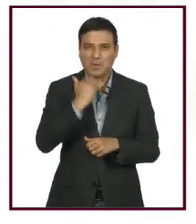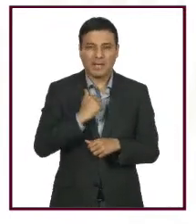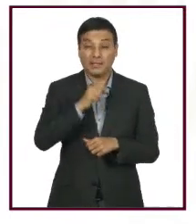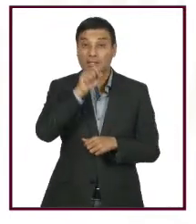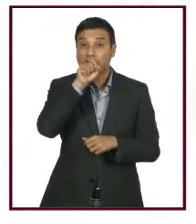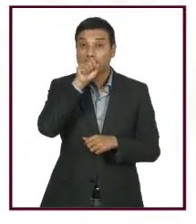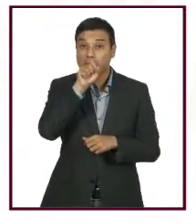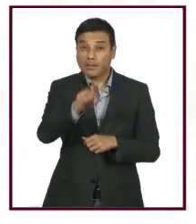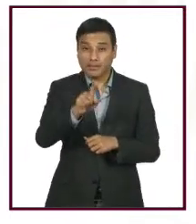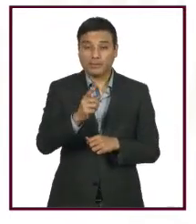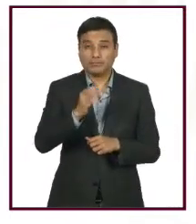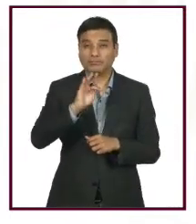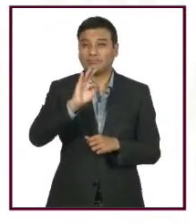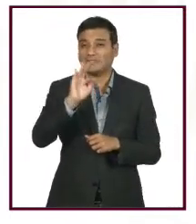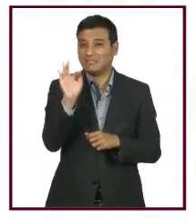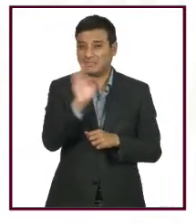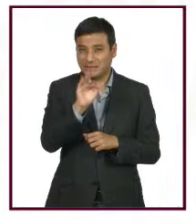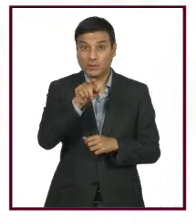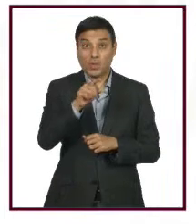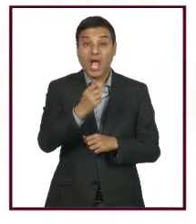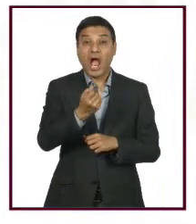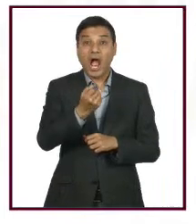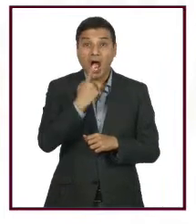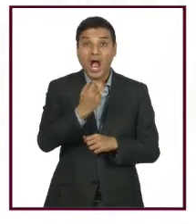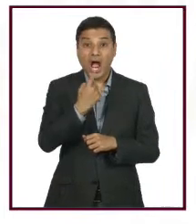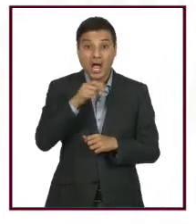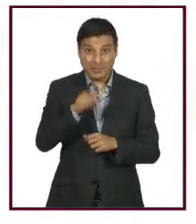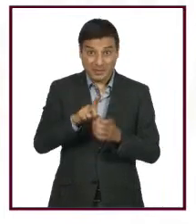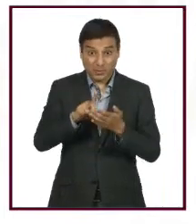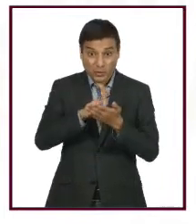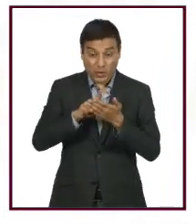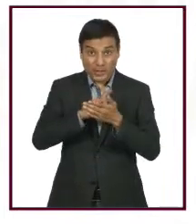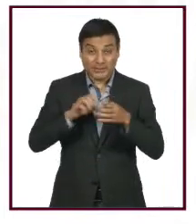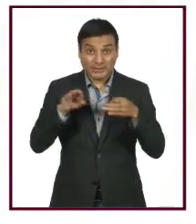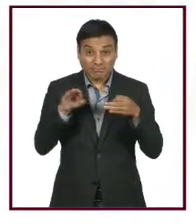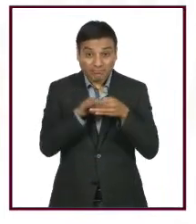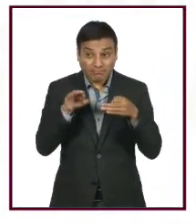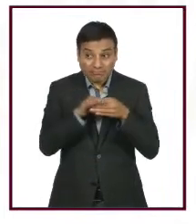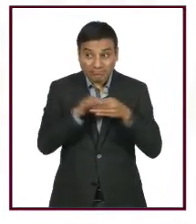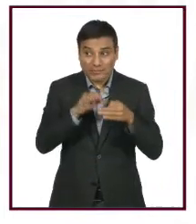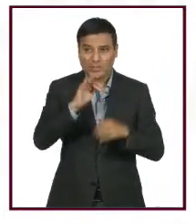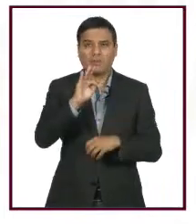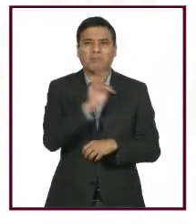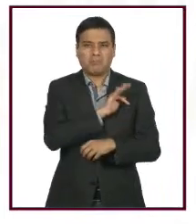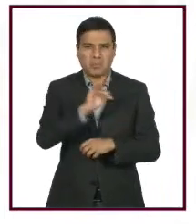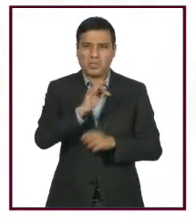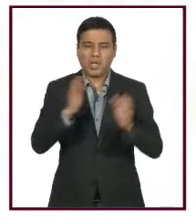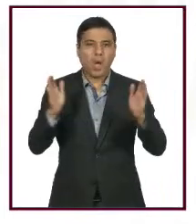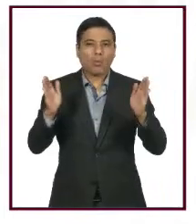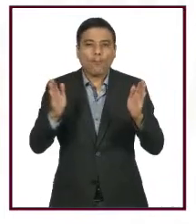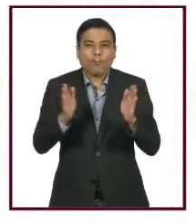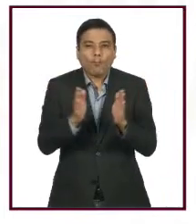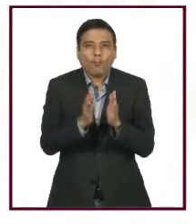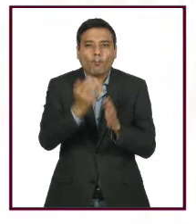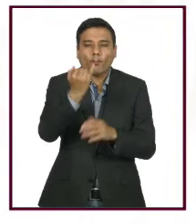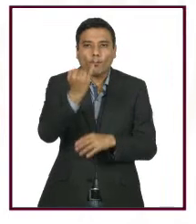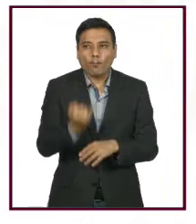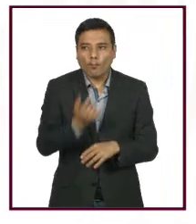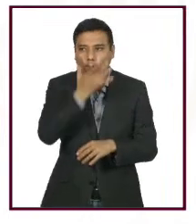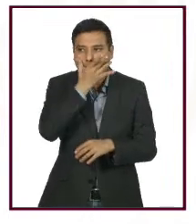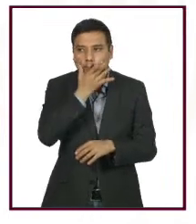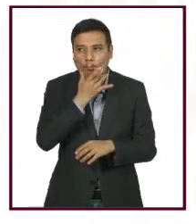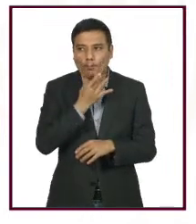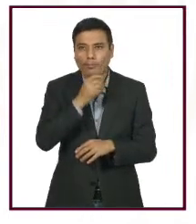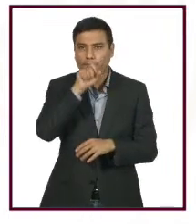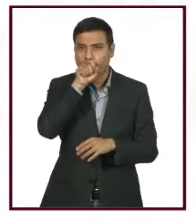hay un consumo frecuente o recurrente de esta sustancia, pues pierden fácilmente bastante peso y también muchas veces